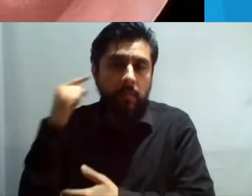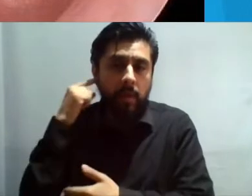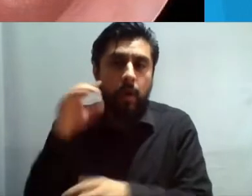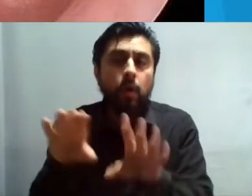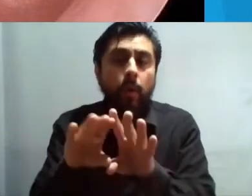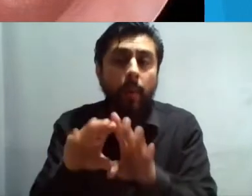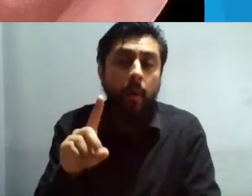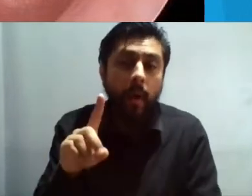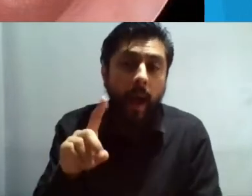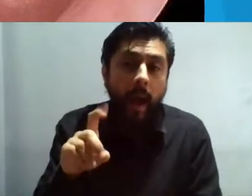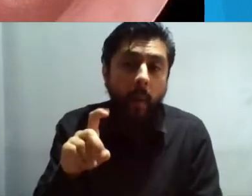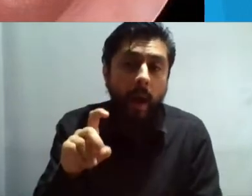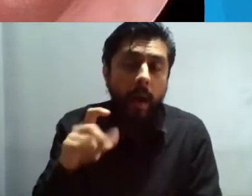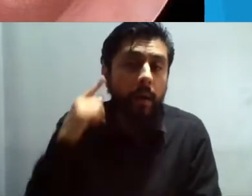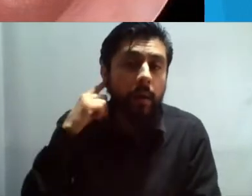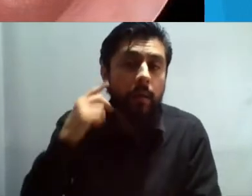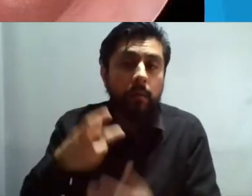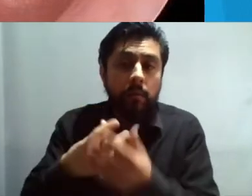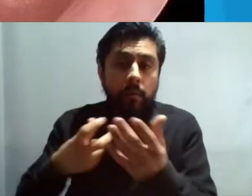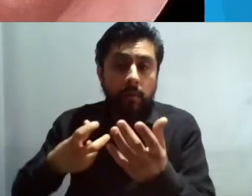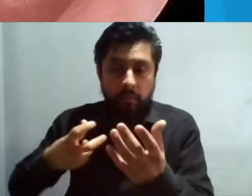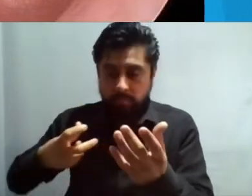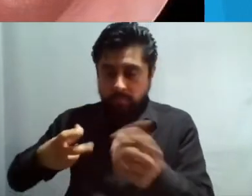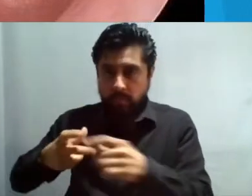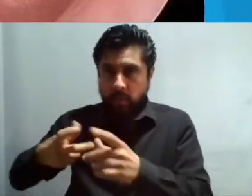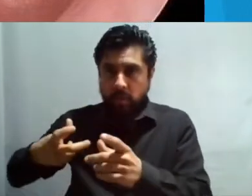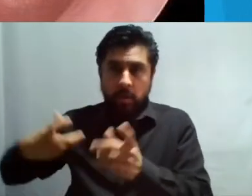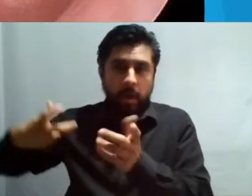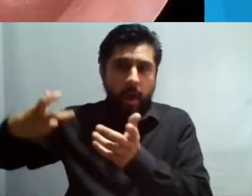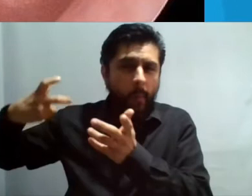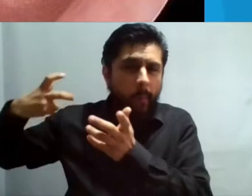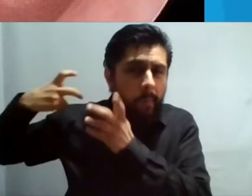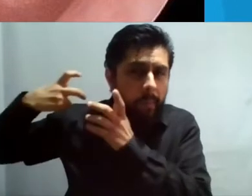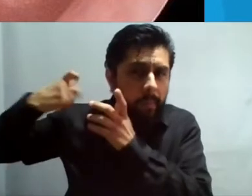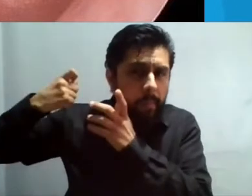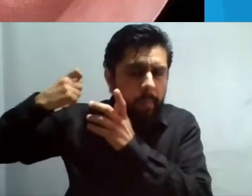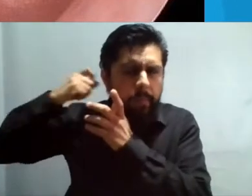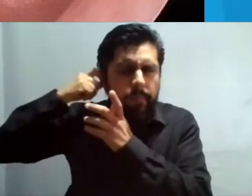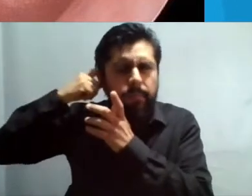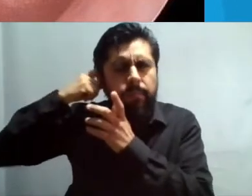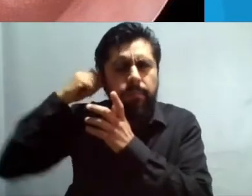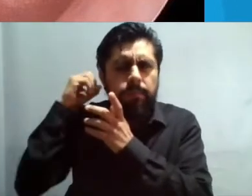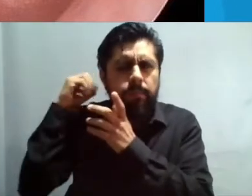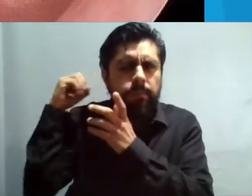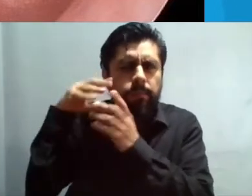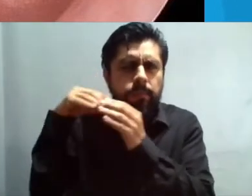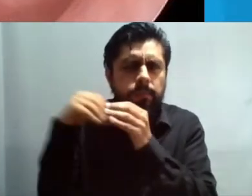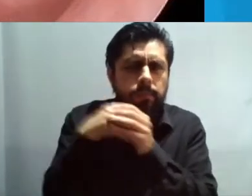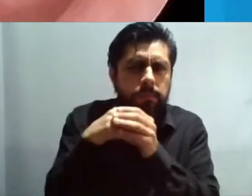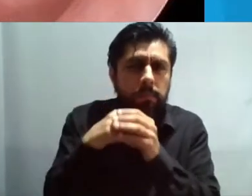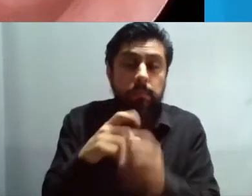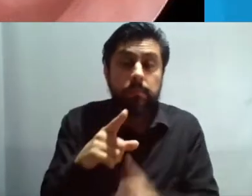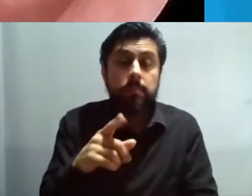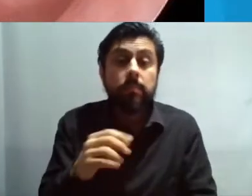a presión a través de grandes jeringas en los conductos. ¿Qué es lo que pasa? De entrada, están simplemente